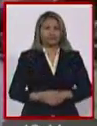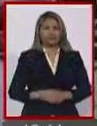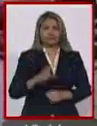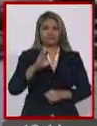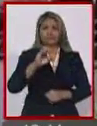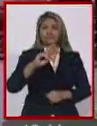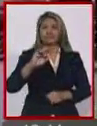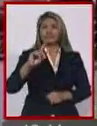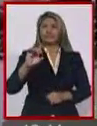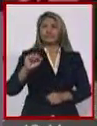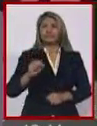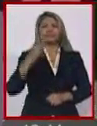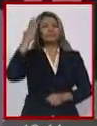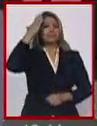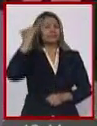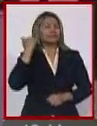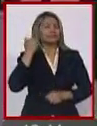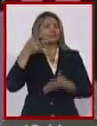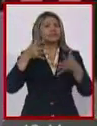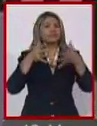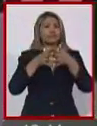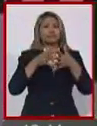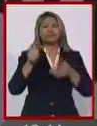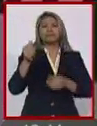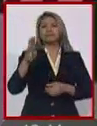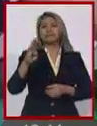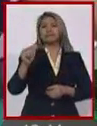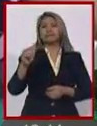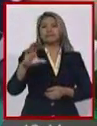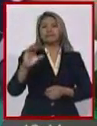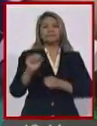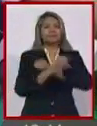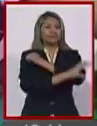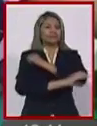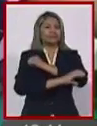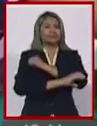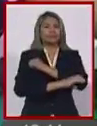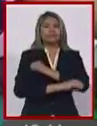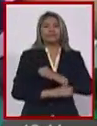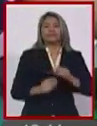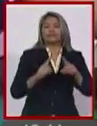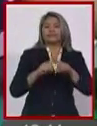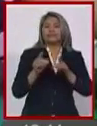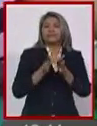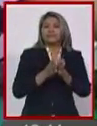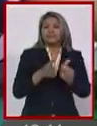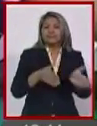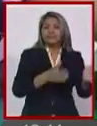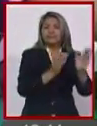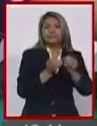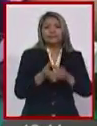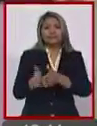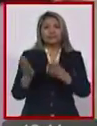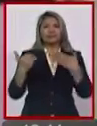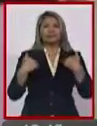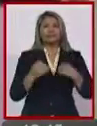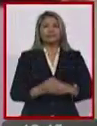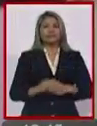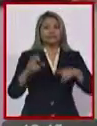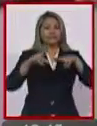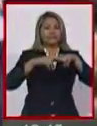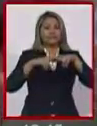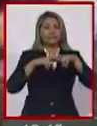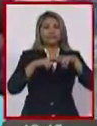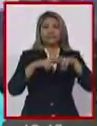En Cordillera bloqueamos Cabezas y bloqueamos Abapó y Camiri. En la Chiquitanía, en los dos ramales que tenemos, que es la línea